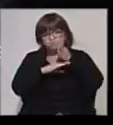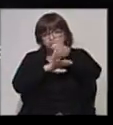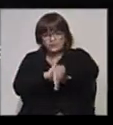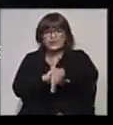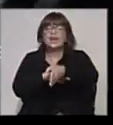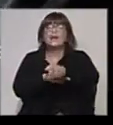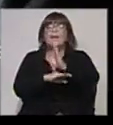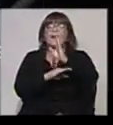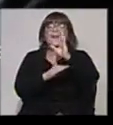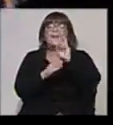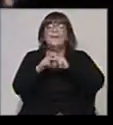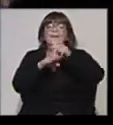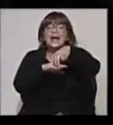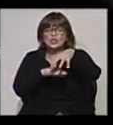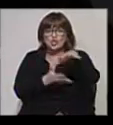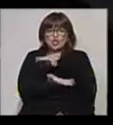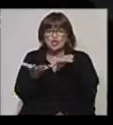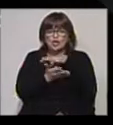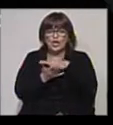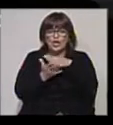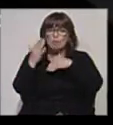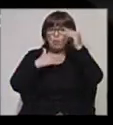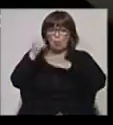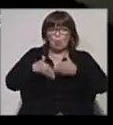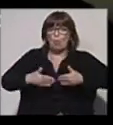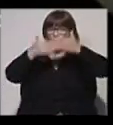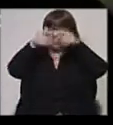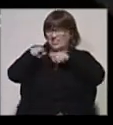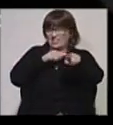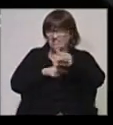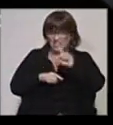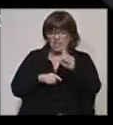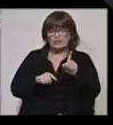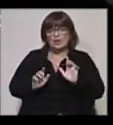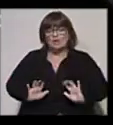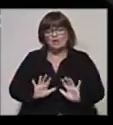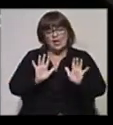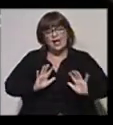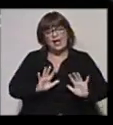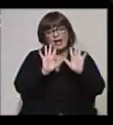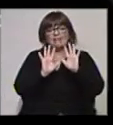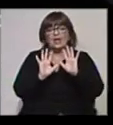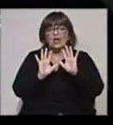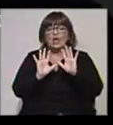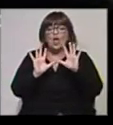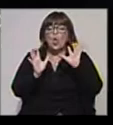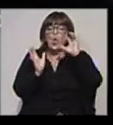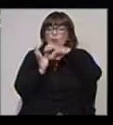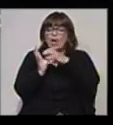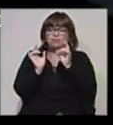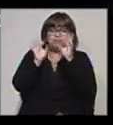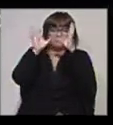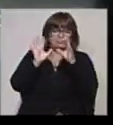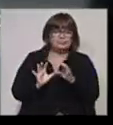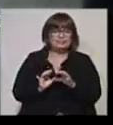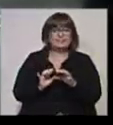no estaba literalmente construyendo el muro de Trump, porque todavía no se empezó a construir, pero sí estaba reparando una parte de la valla, que